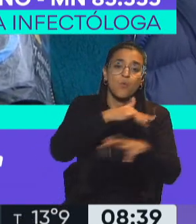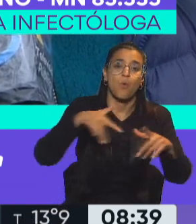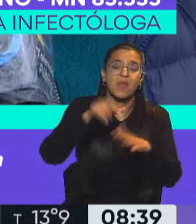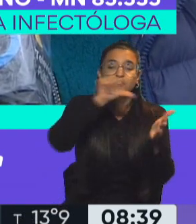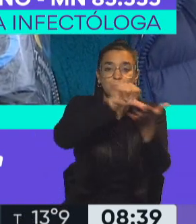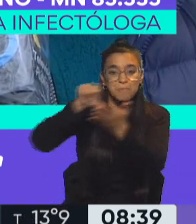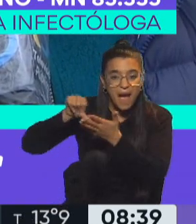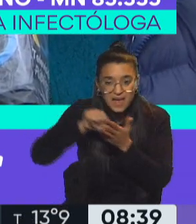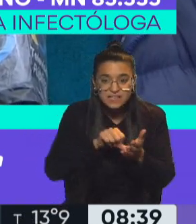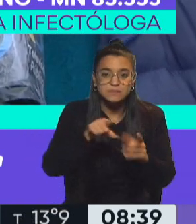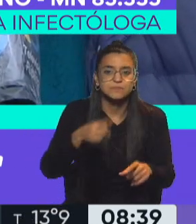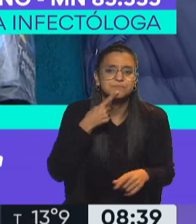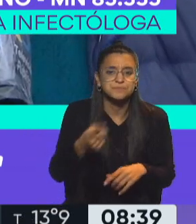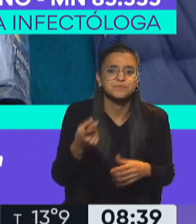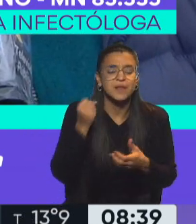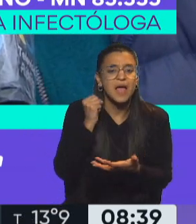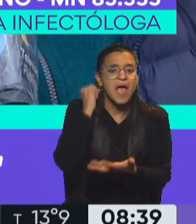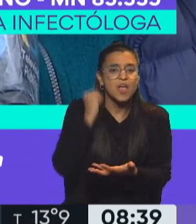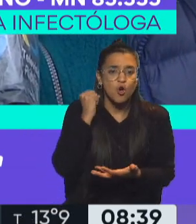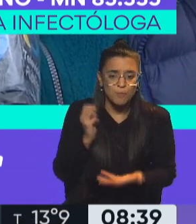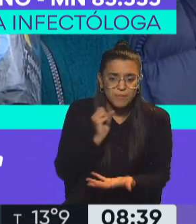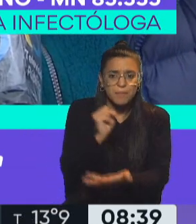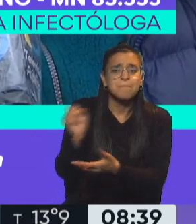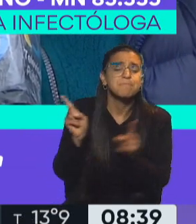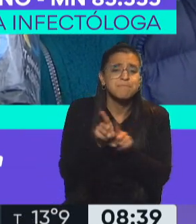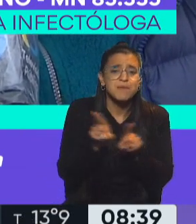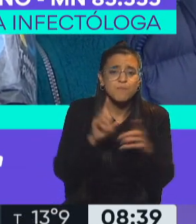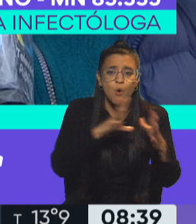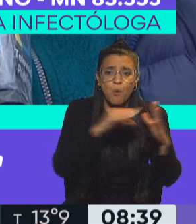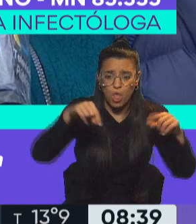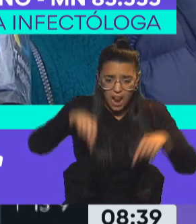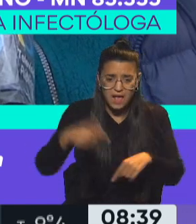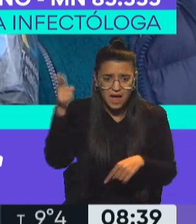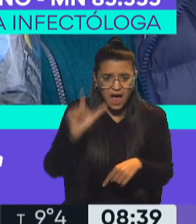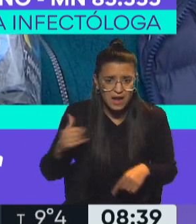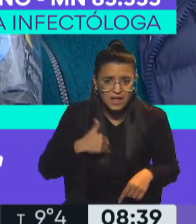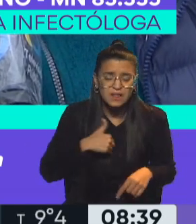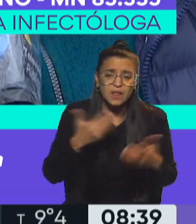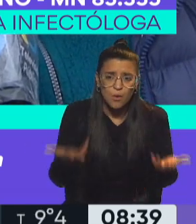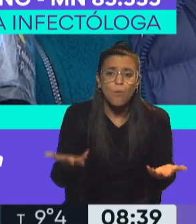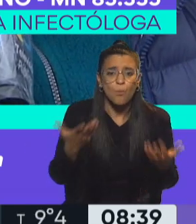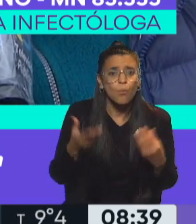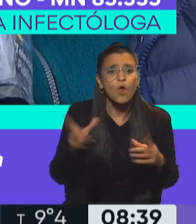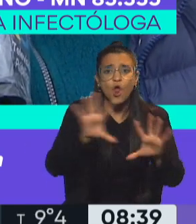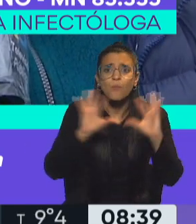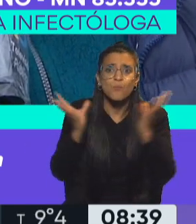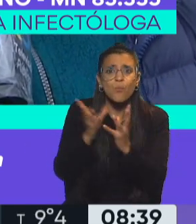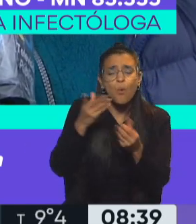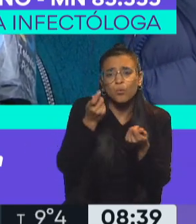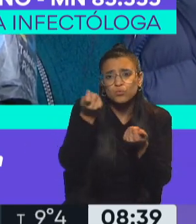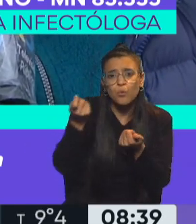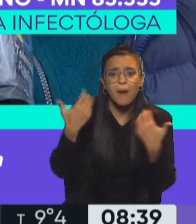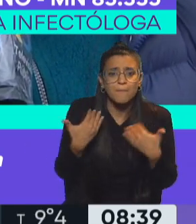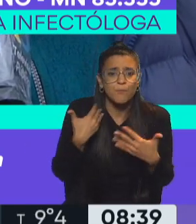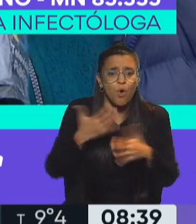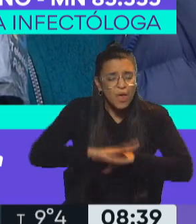países, con una fuerte asistencia económica, o sea, un poco el modelo que empleó ahora Argentina, bueno, que lo emplee el mundo para poderse sacar esto